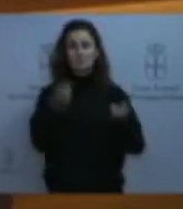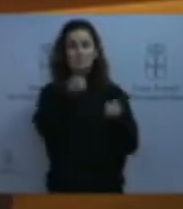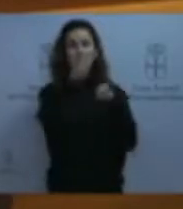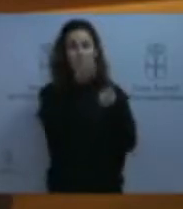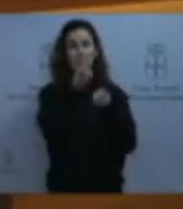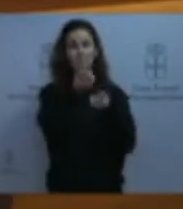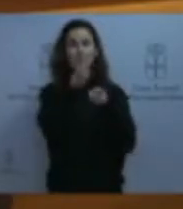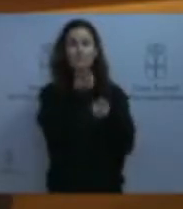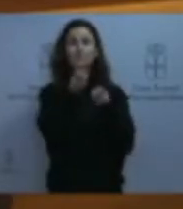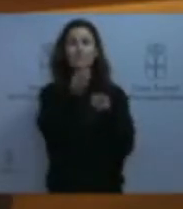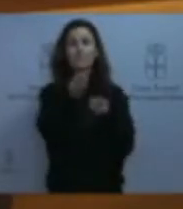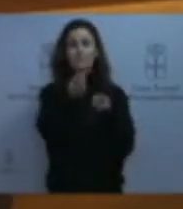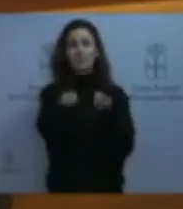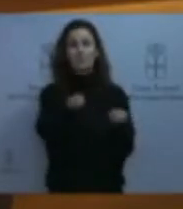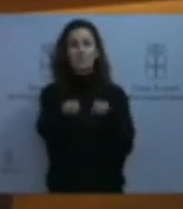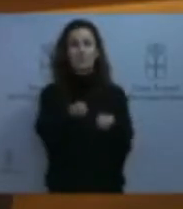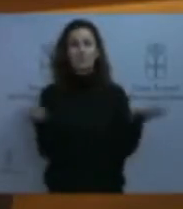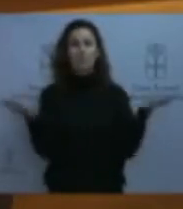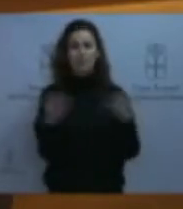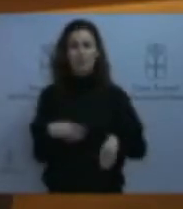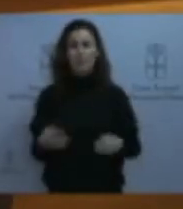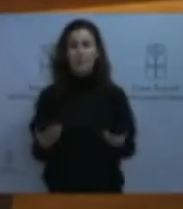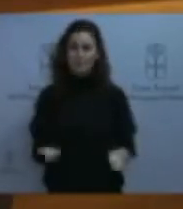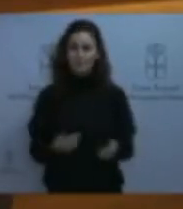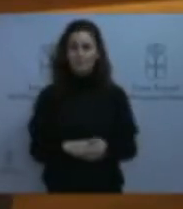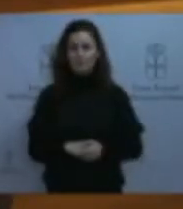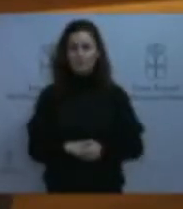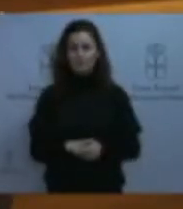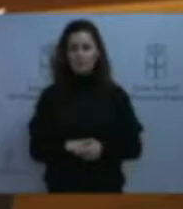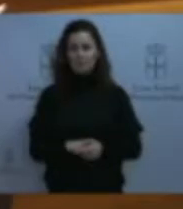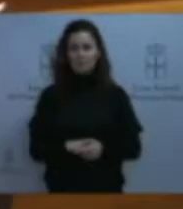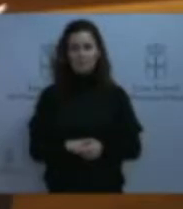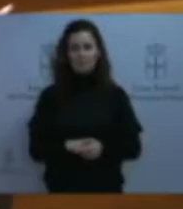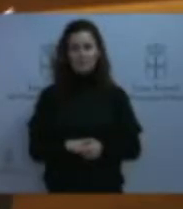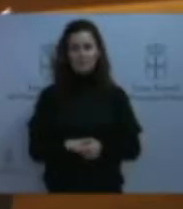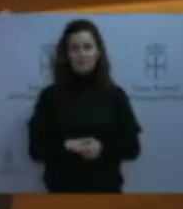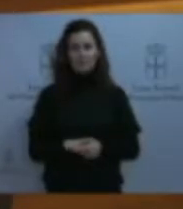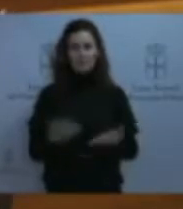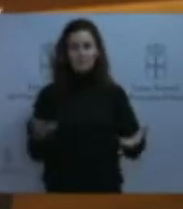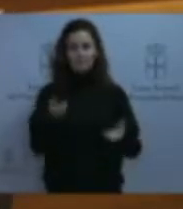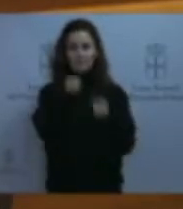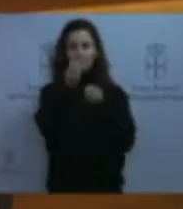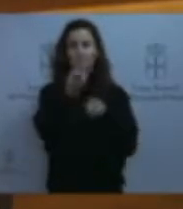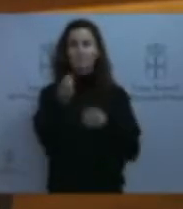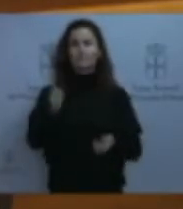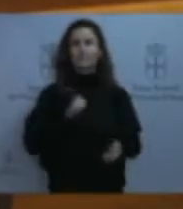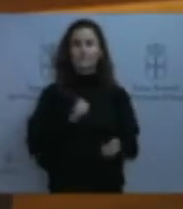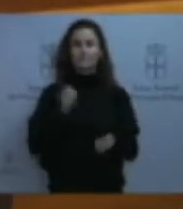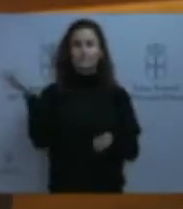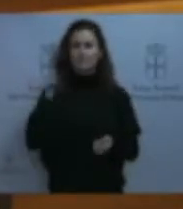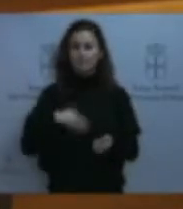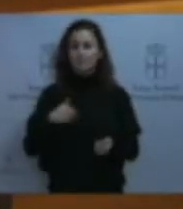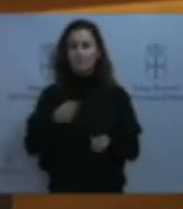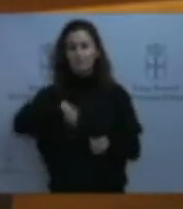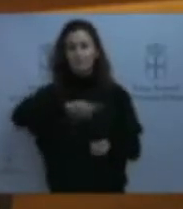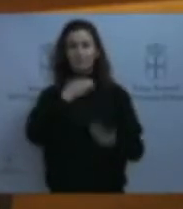manera incontrolada. Era imprescindible que no se utilizaran datos falseados. Les agradecemos que dieran